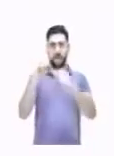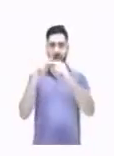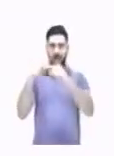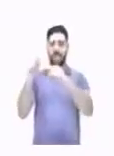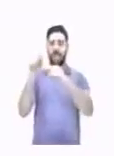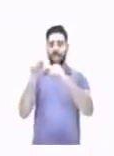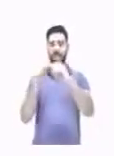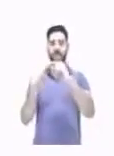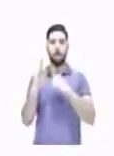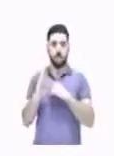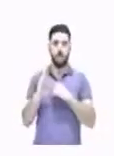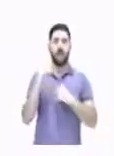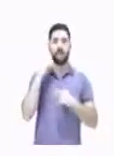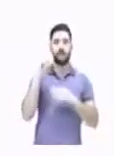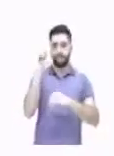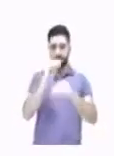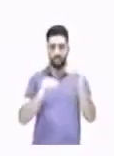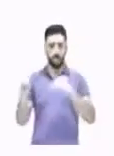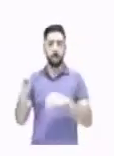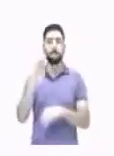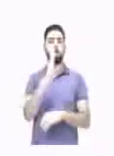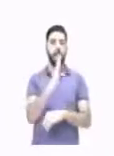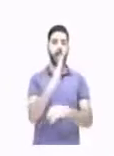B está dividiendo, pasa a multiplicar.